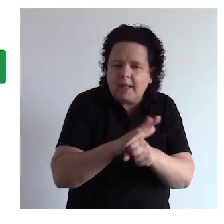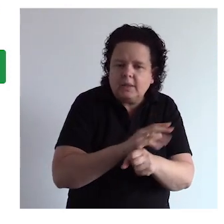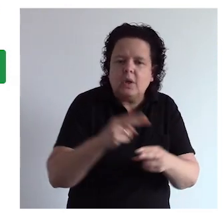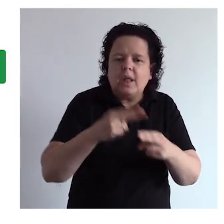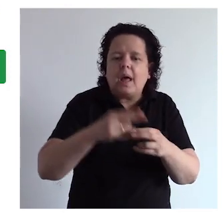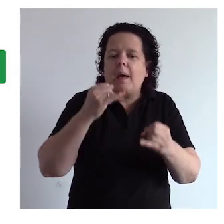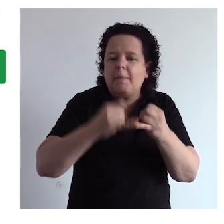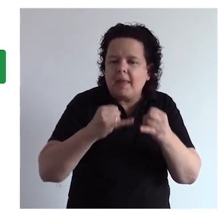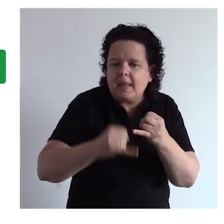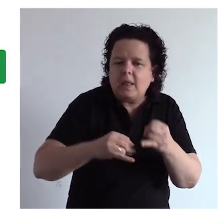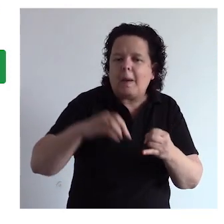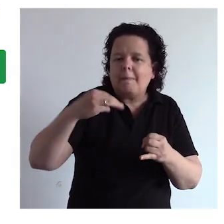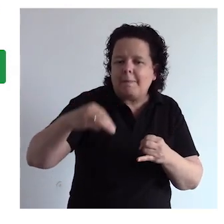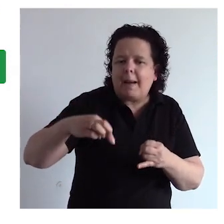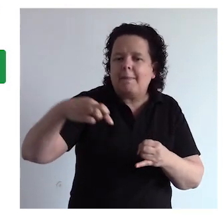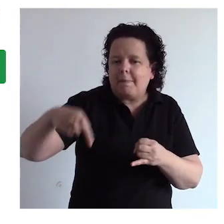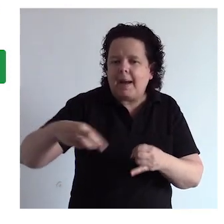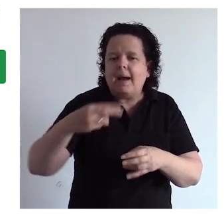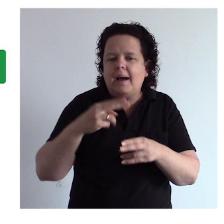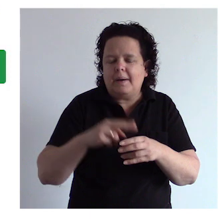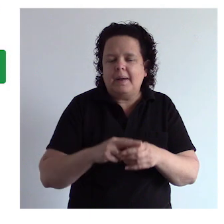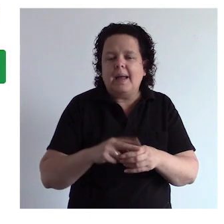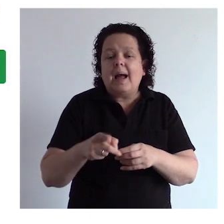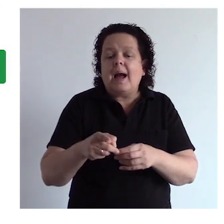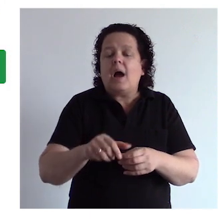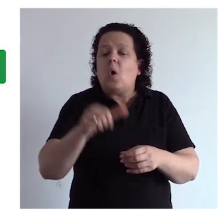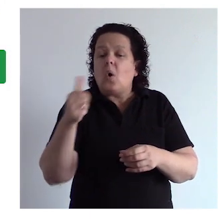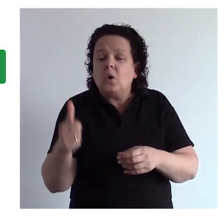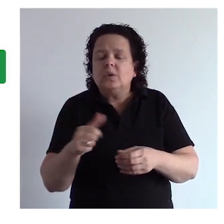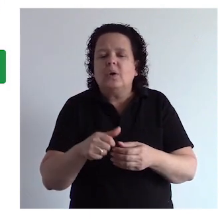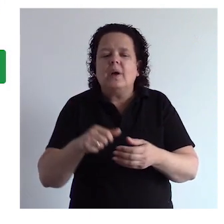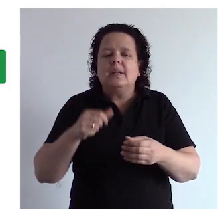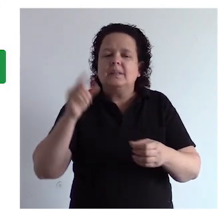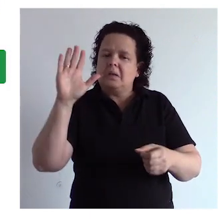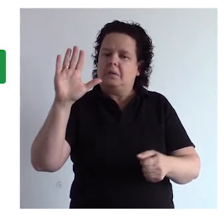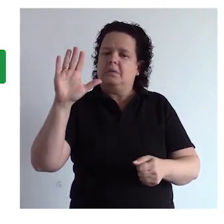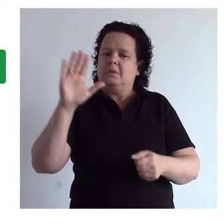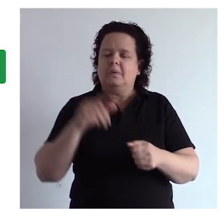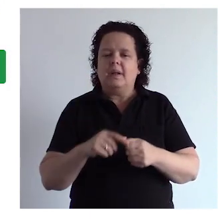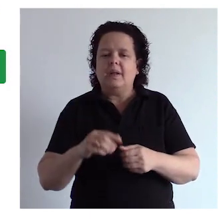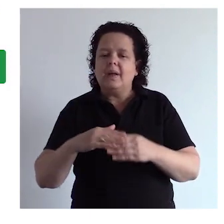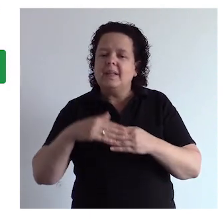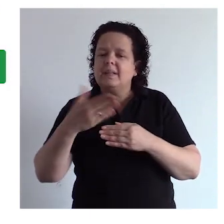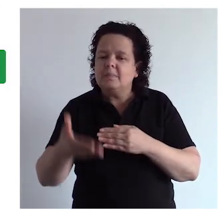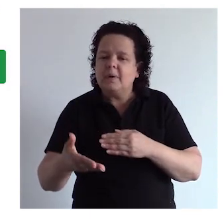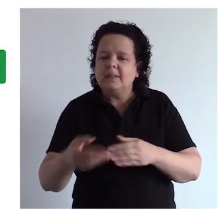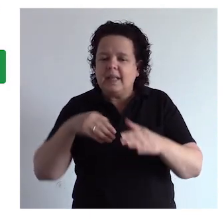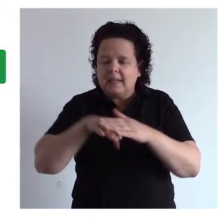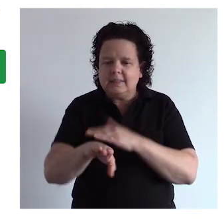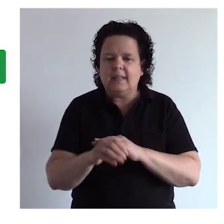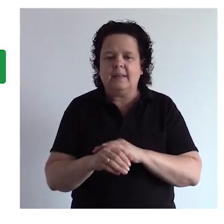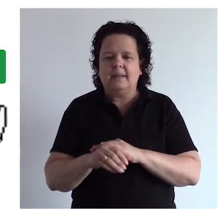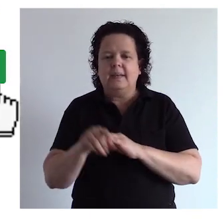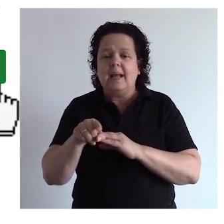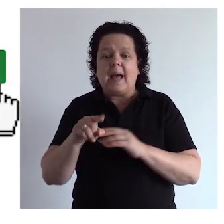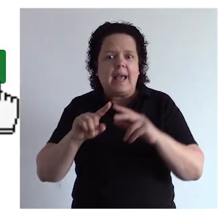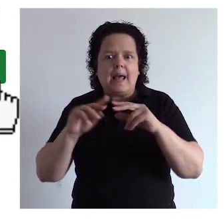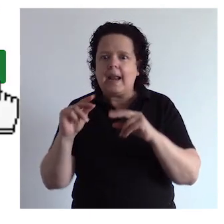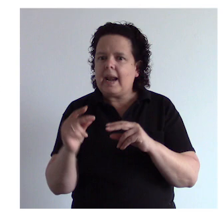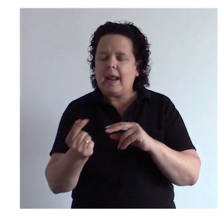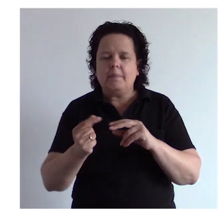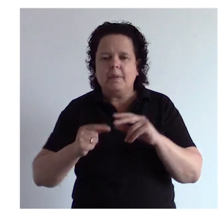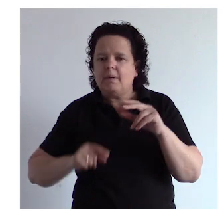sus nombres completos y apellidos paterno y materno. Haga clic en la declaración jurada y luego en